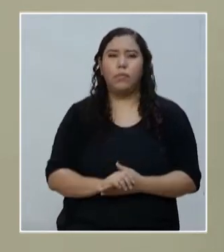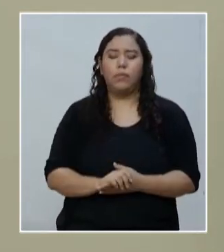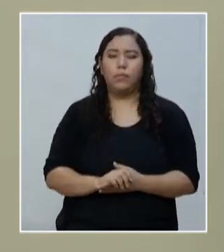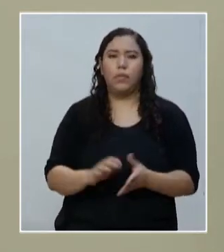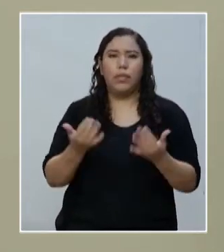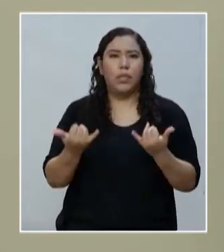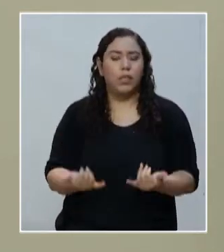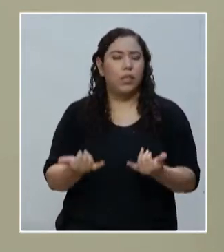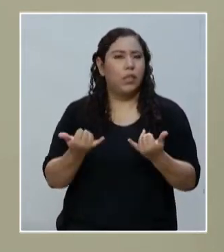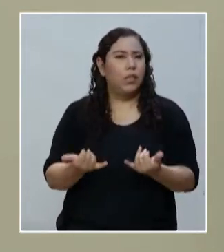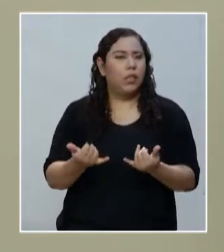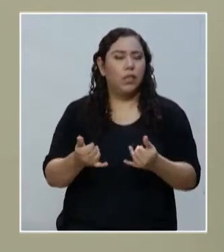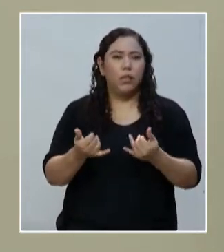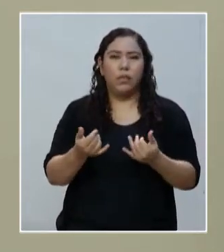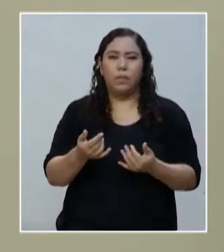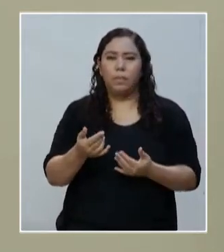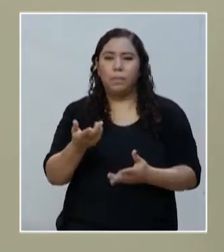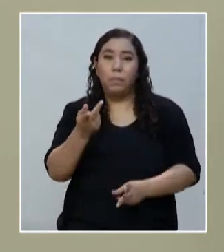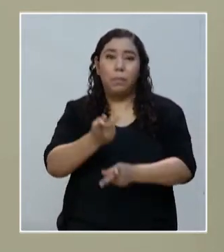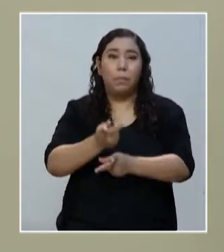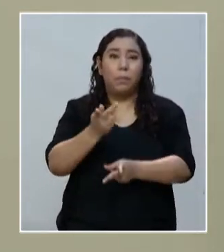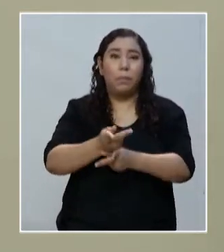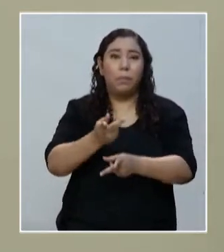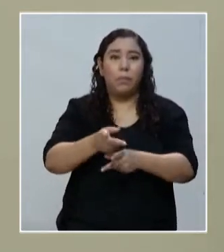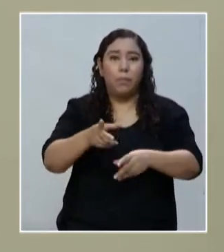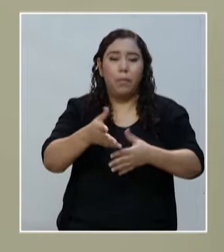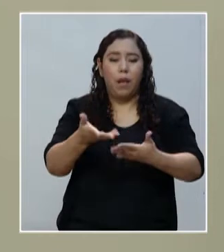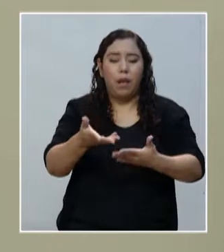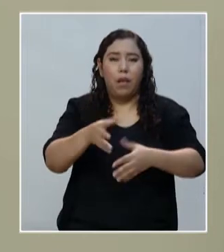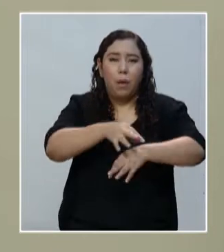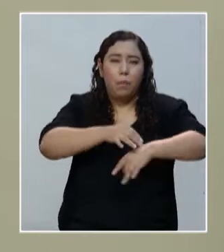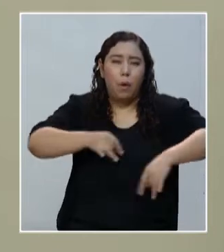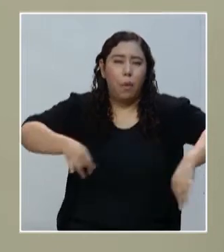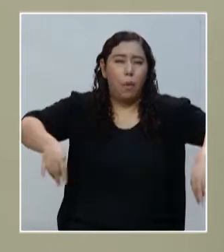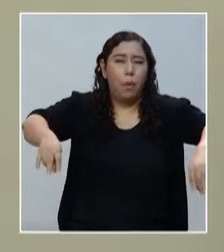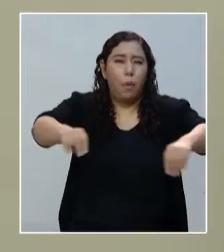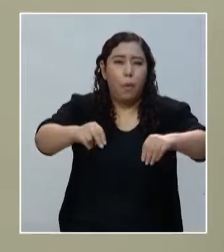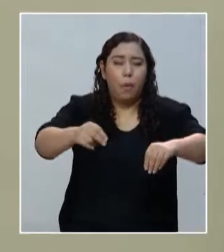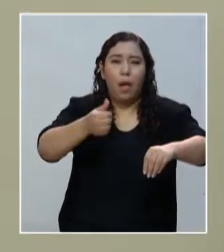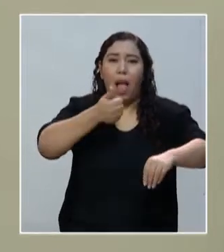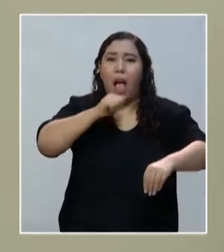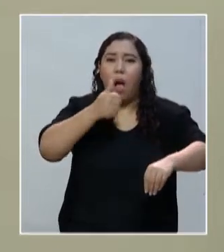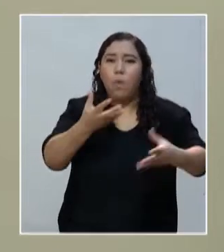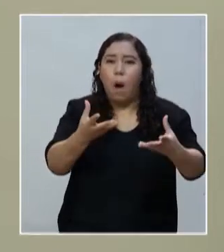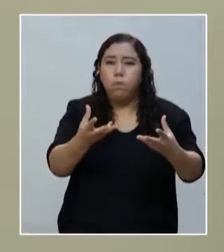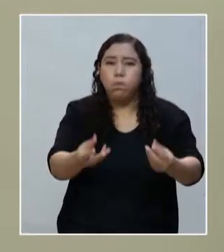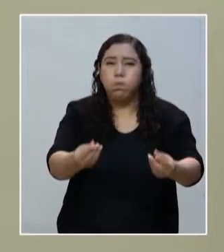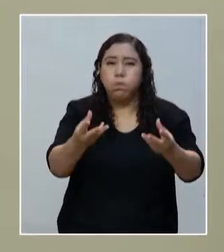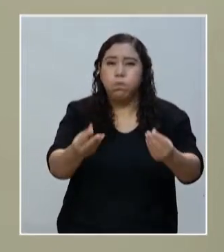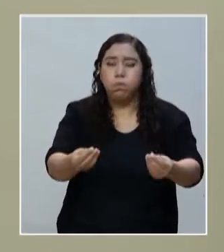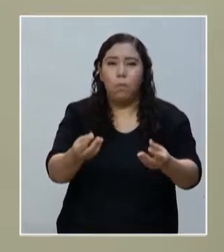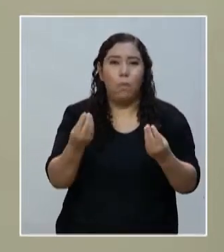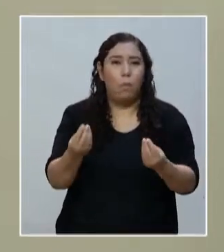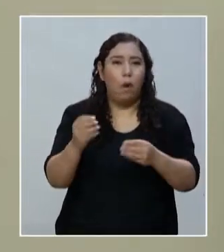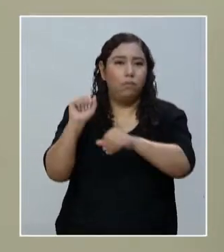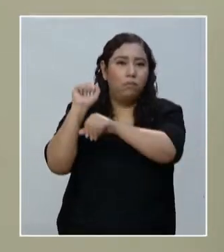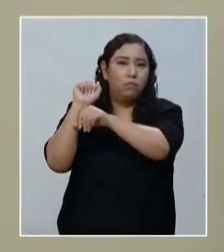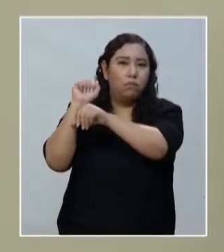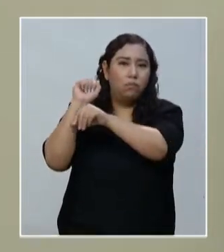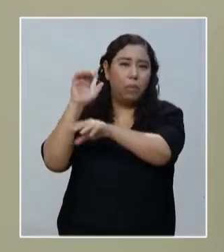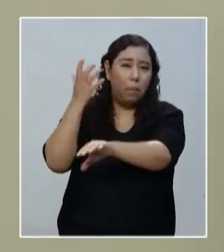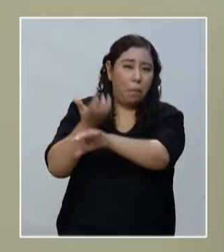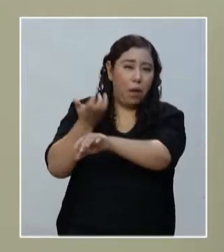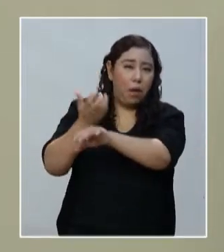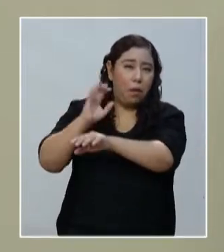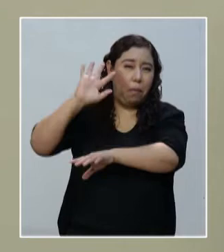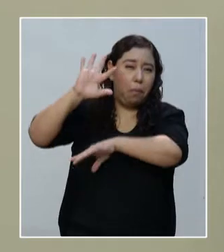niveles de saturación de suelo mayores del 90%, y esto representa un riesgo de posibles derrumbes o deslizamientos en casi todo